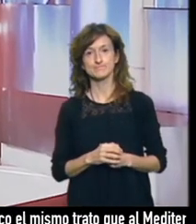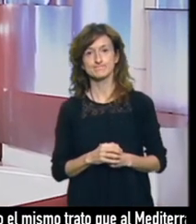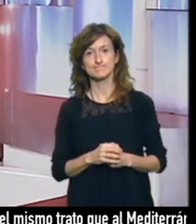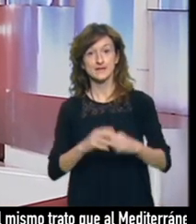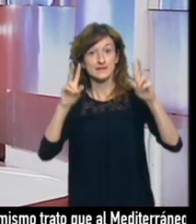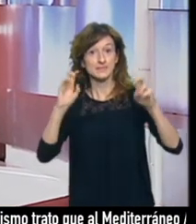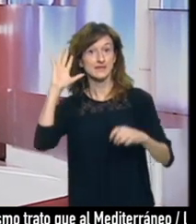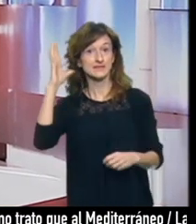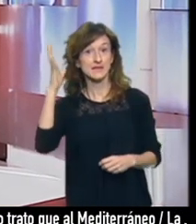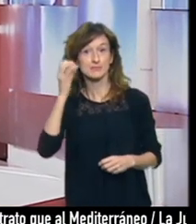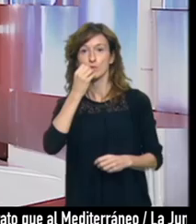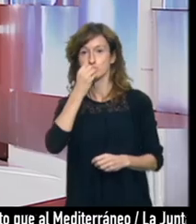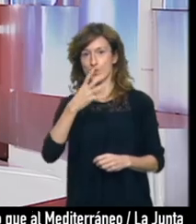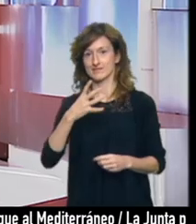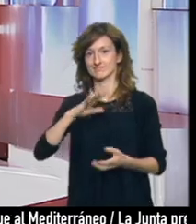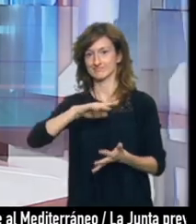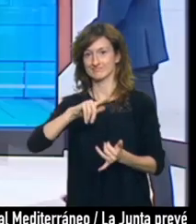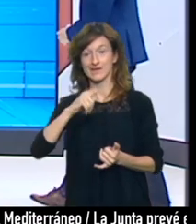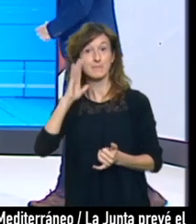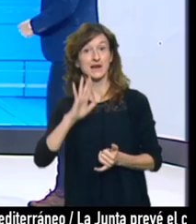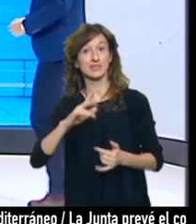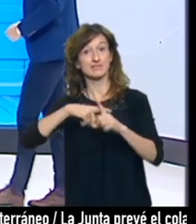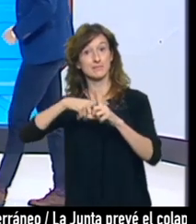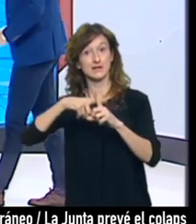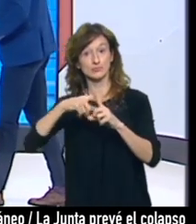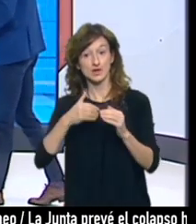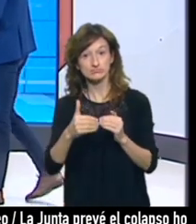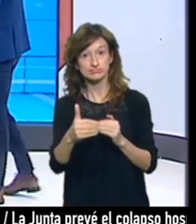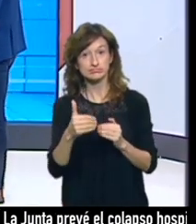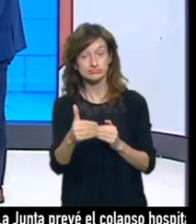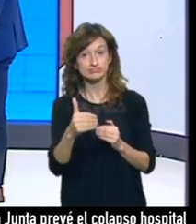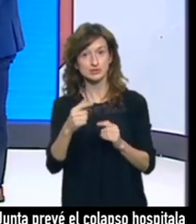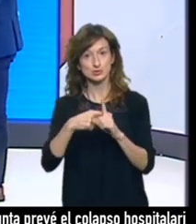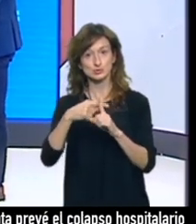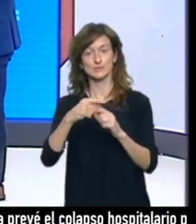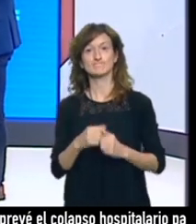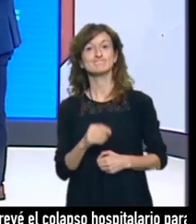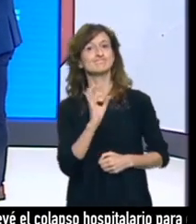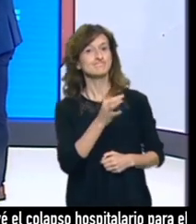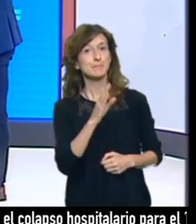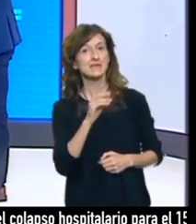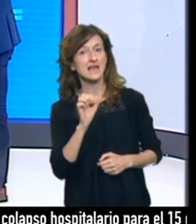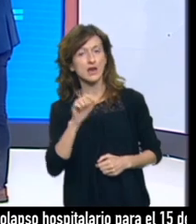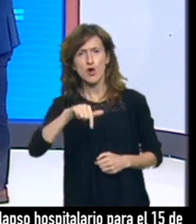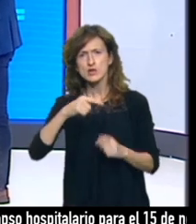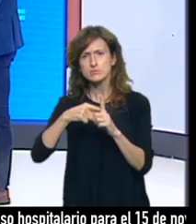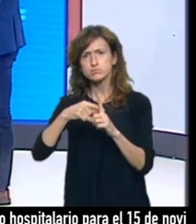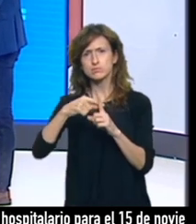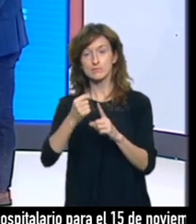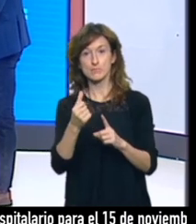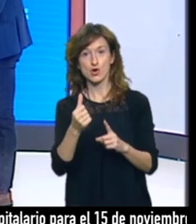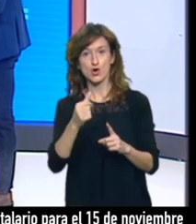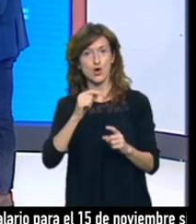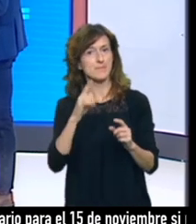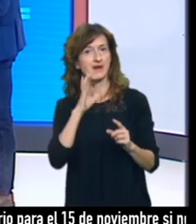Y en cuanto al tiempo, pues hay buenas noticias porque parece que las temperaturas en las próximas horas van a subir. Así es, Pilar, hoy suben muy poco, seguimos en